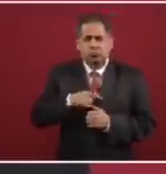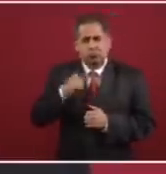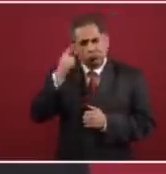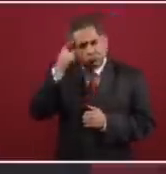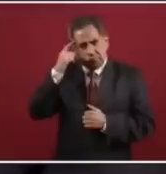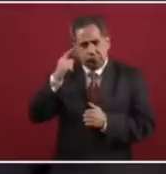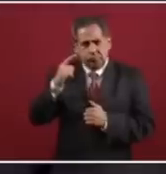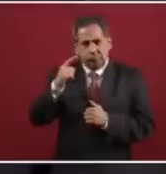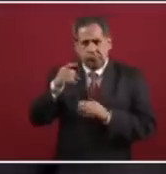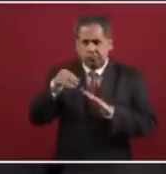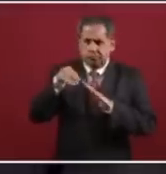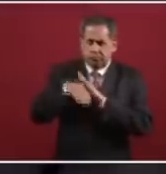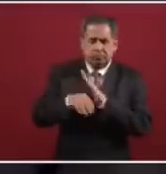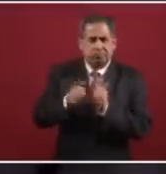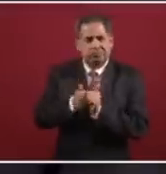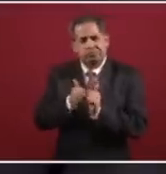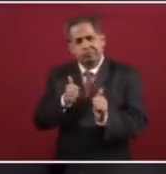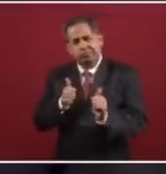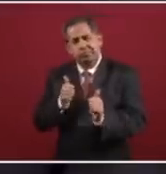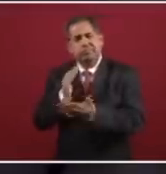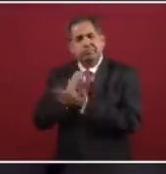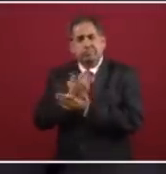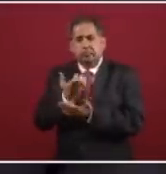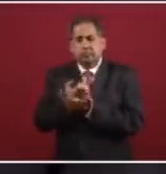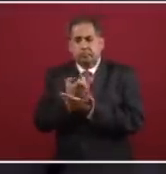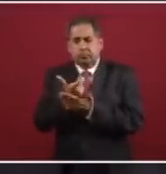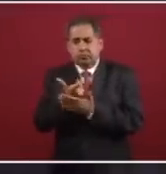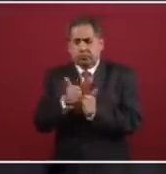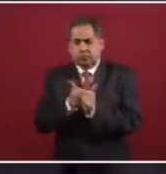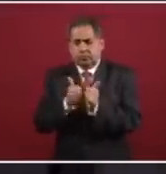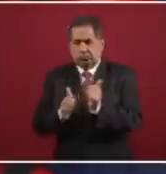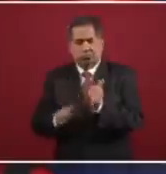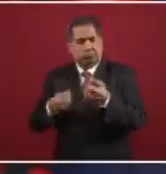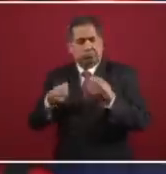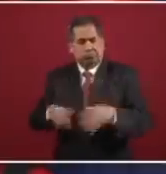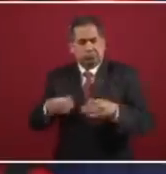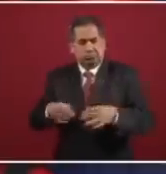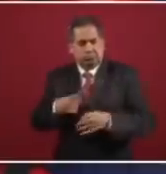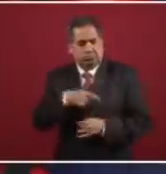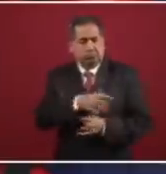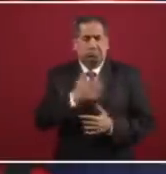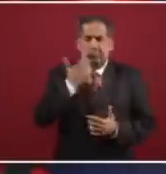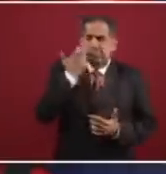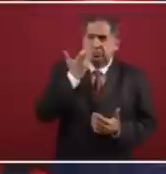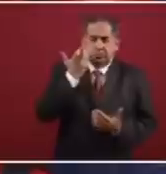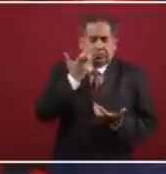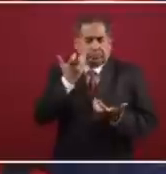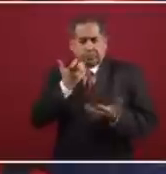a caer en recesión. Se frotaban las manos de que iba a haber